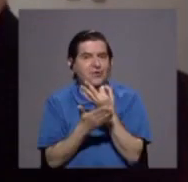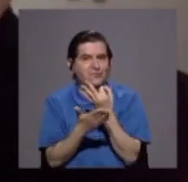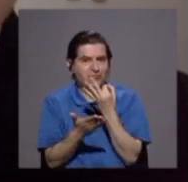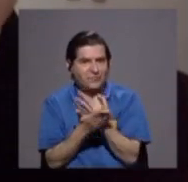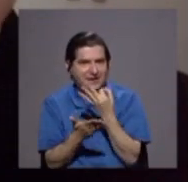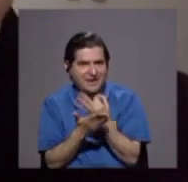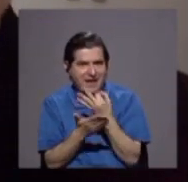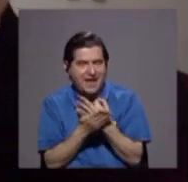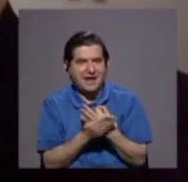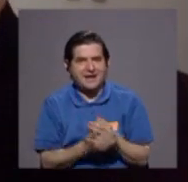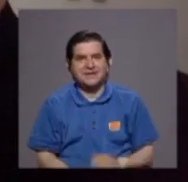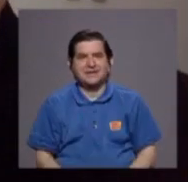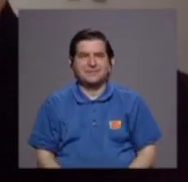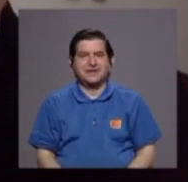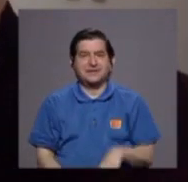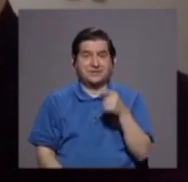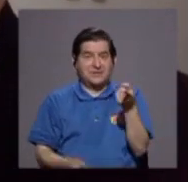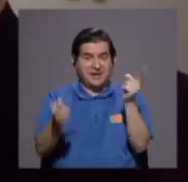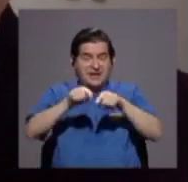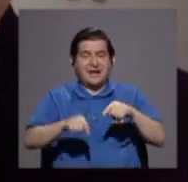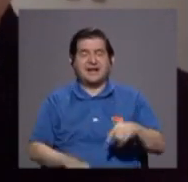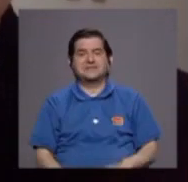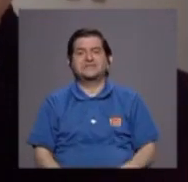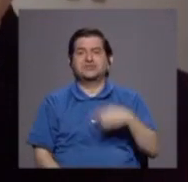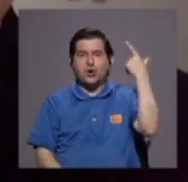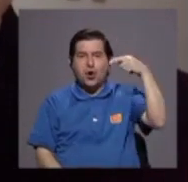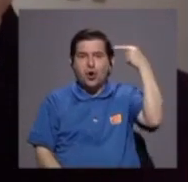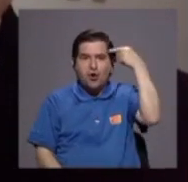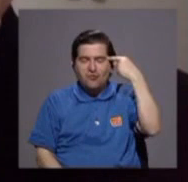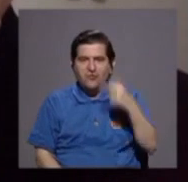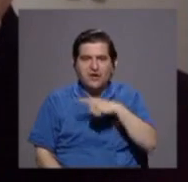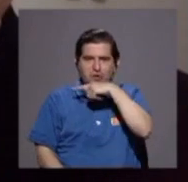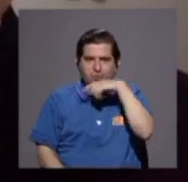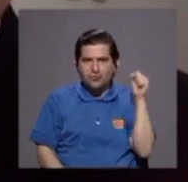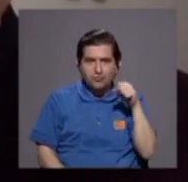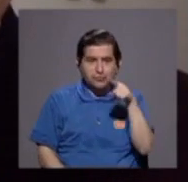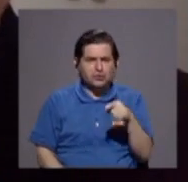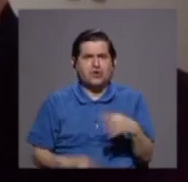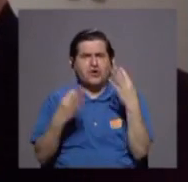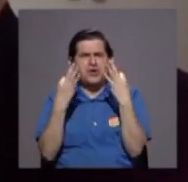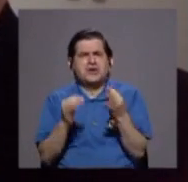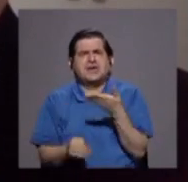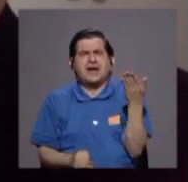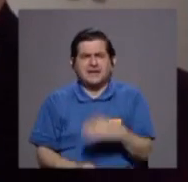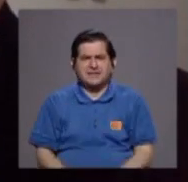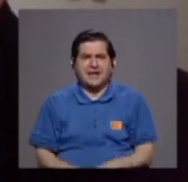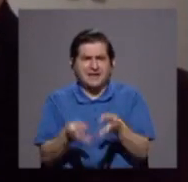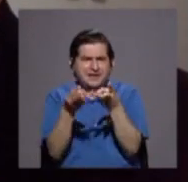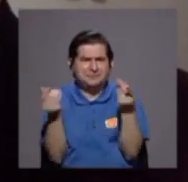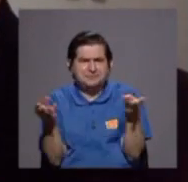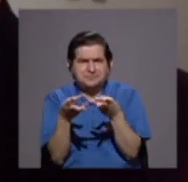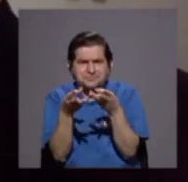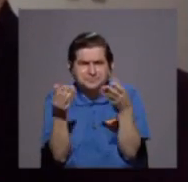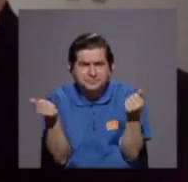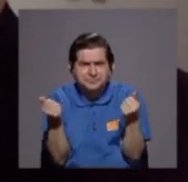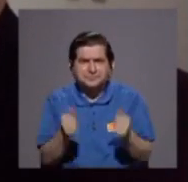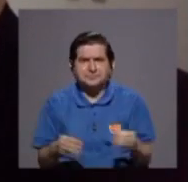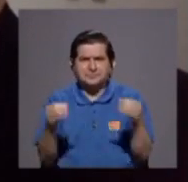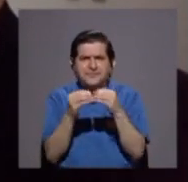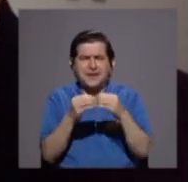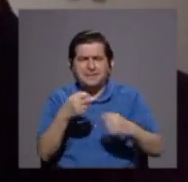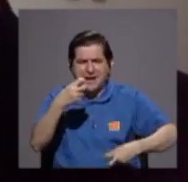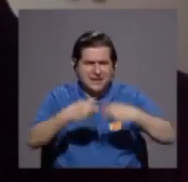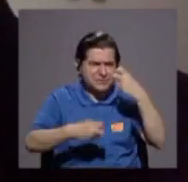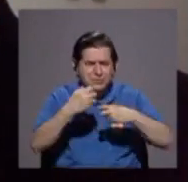financiados por el Estado ruso. Y esa página lo que trataba era de generar mayor